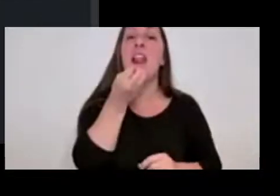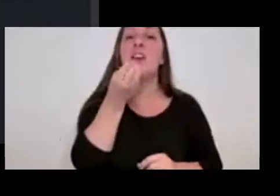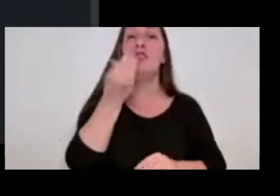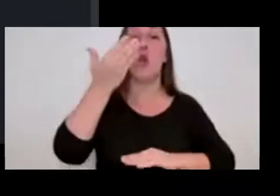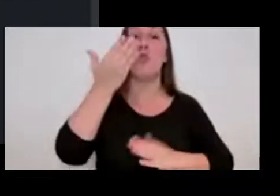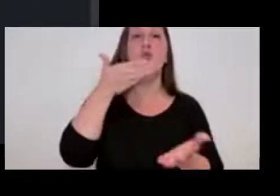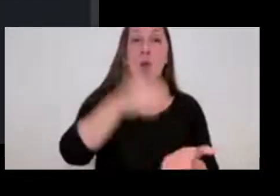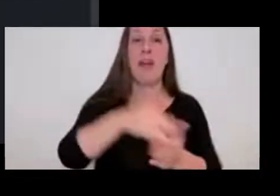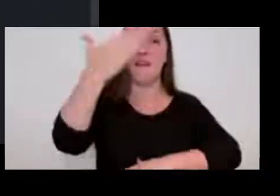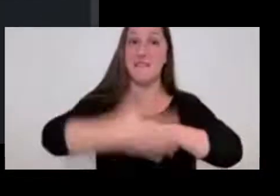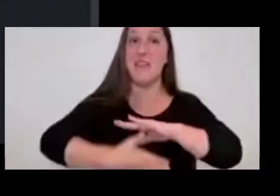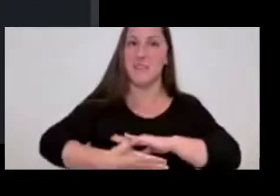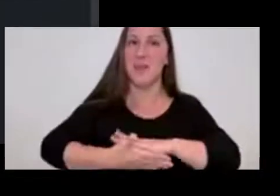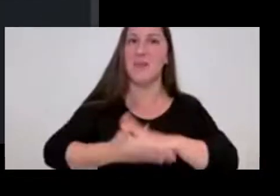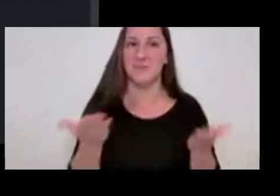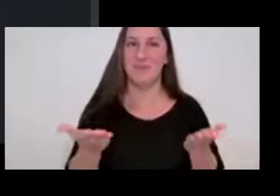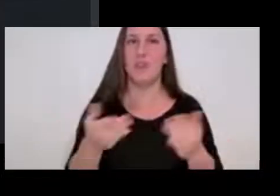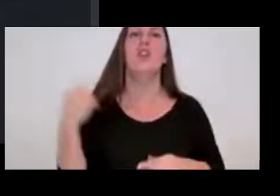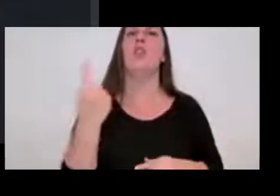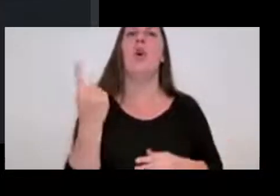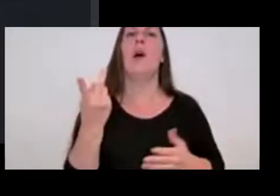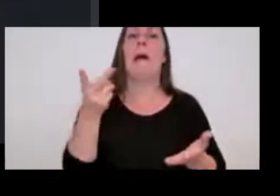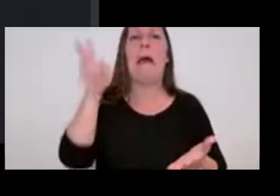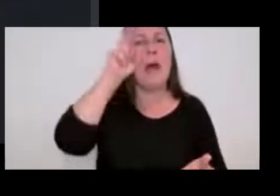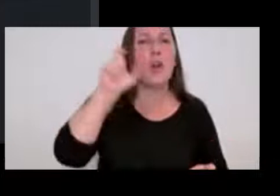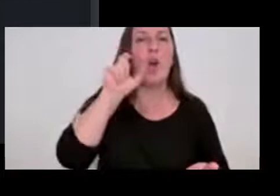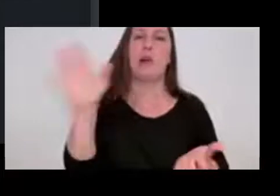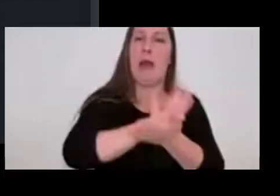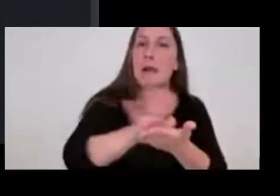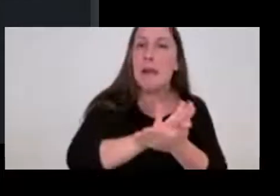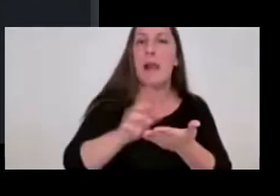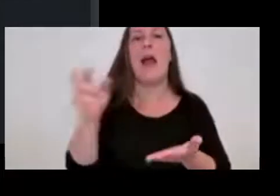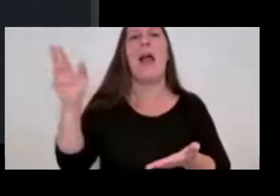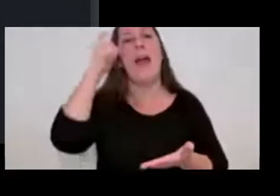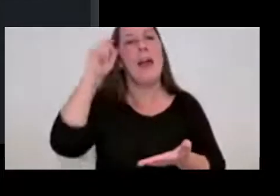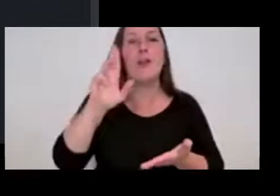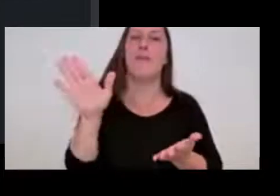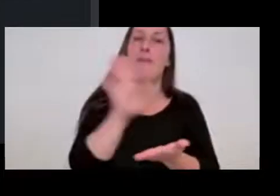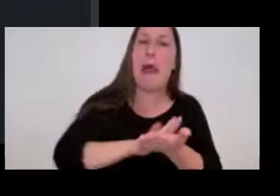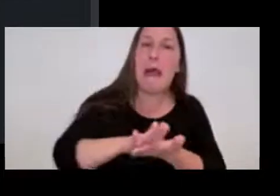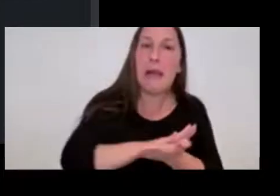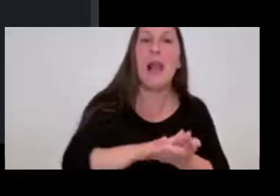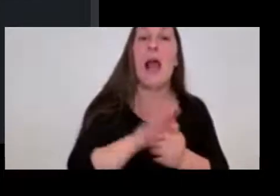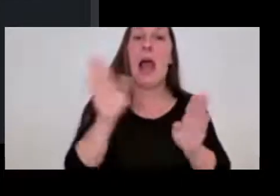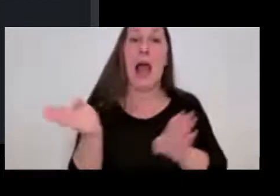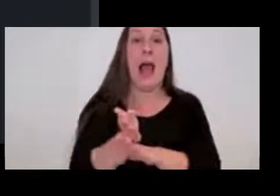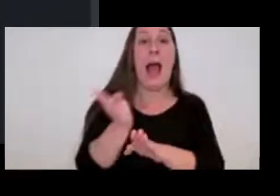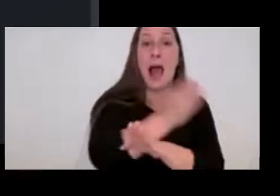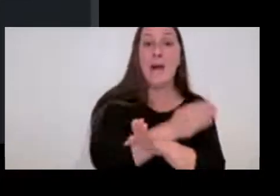que toda rectificación que hagamos de declaración jurada de IVA, tenemos que previamente